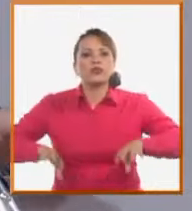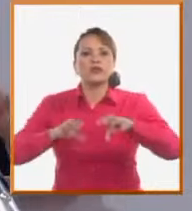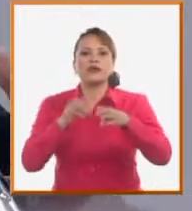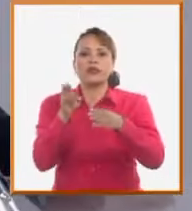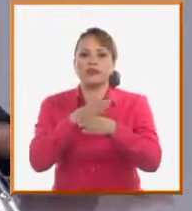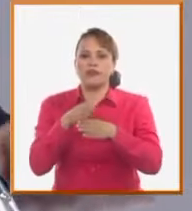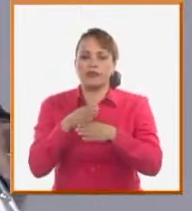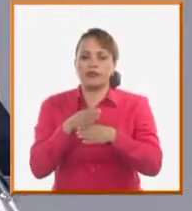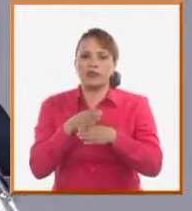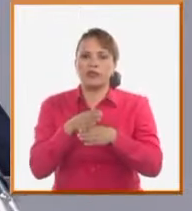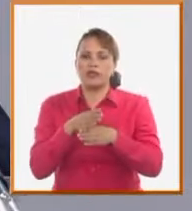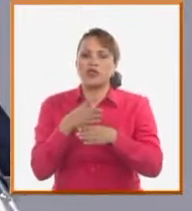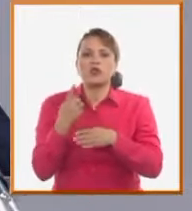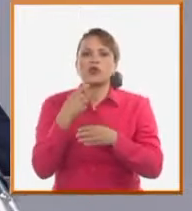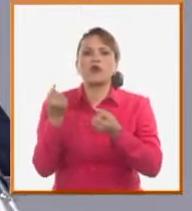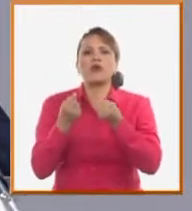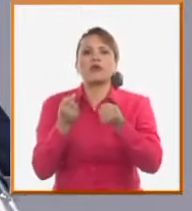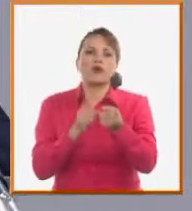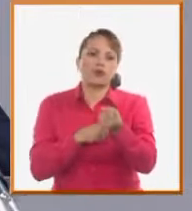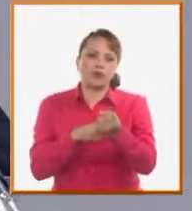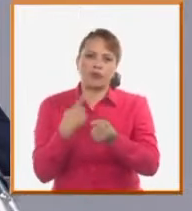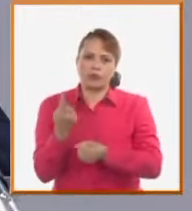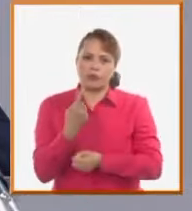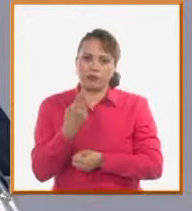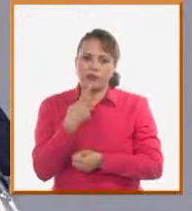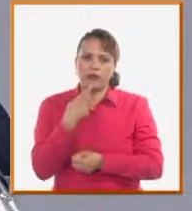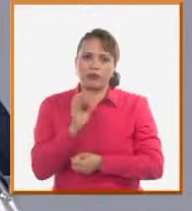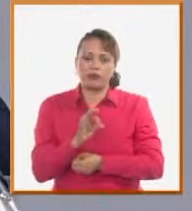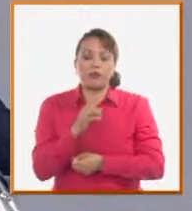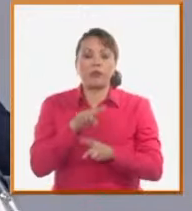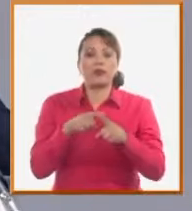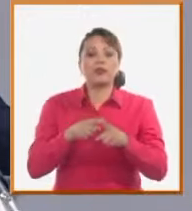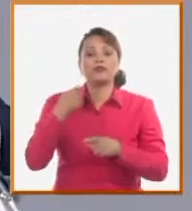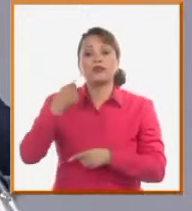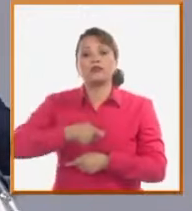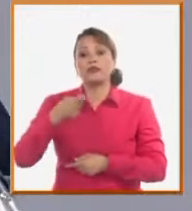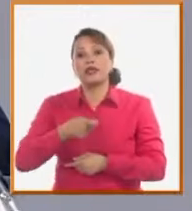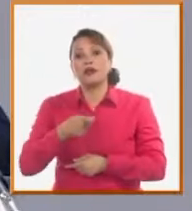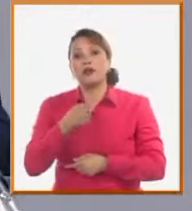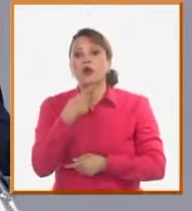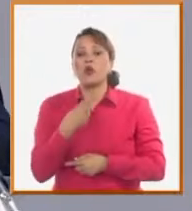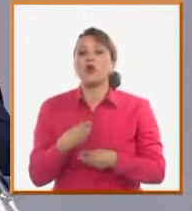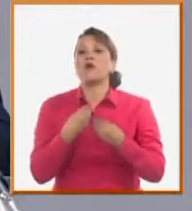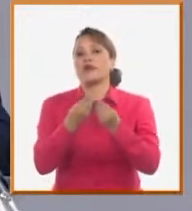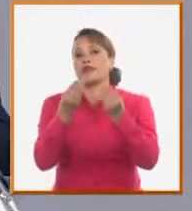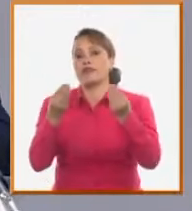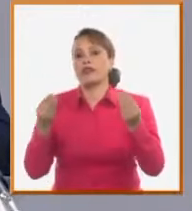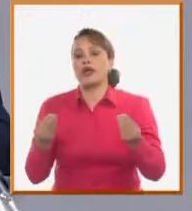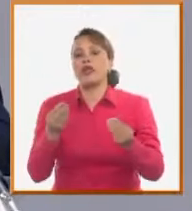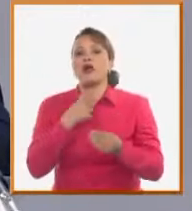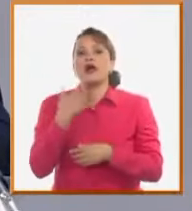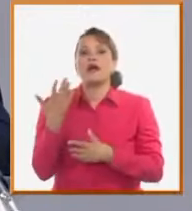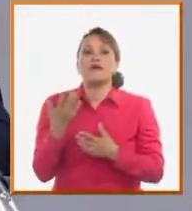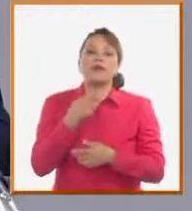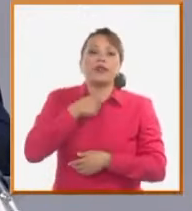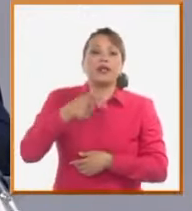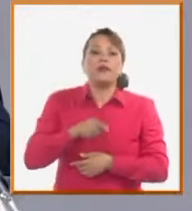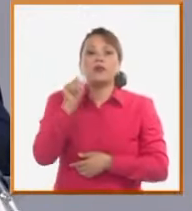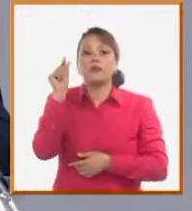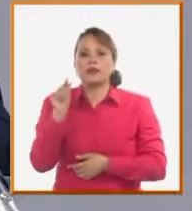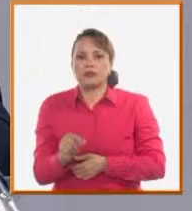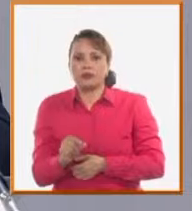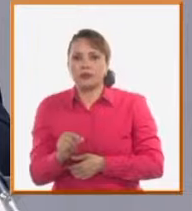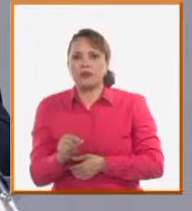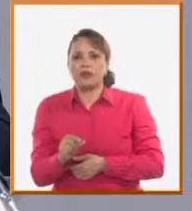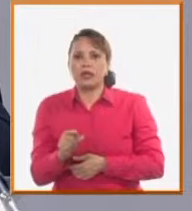vehículos que habitualmente. Es por eso que decidimos, o sea, preferimos ofertarlo a los clientes y no